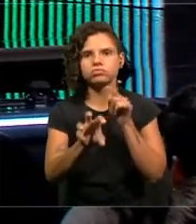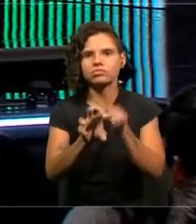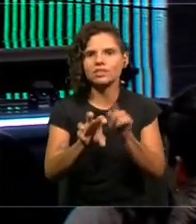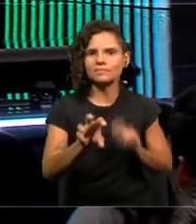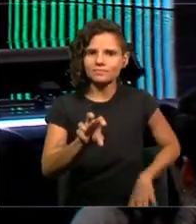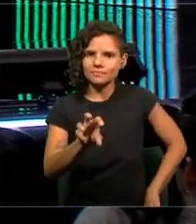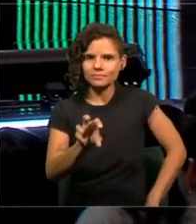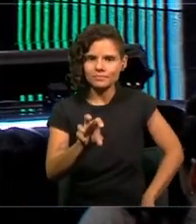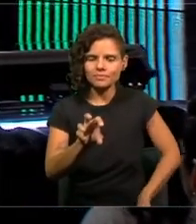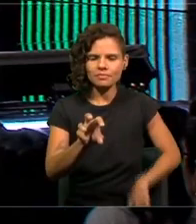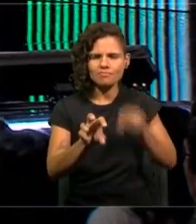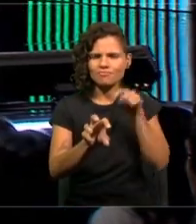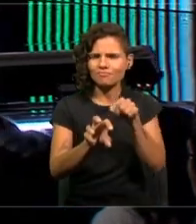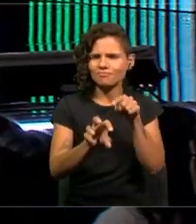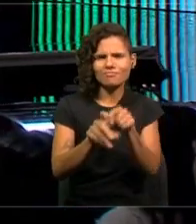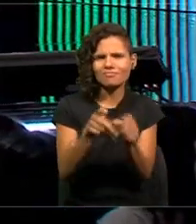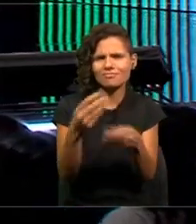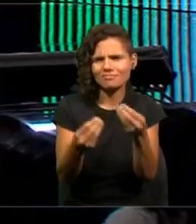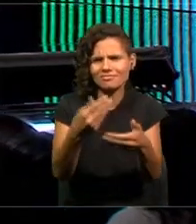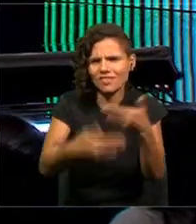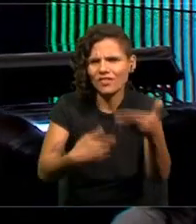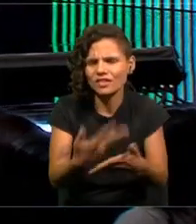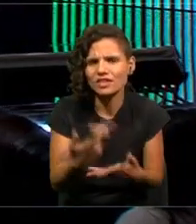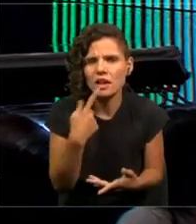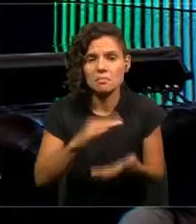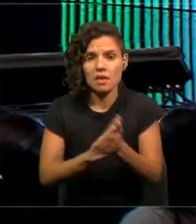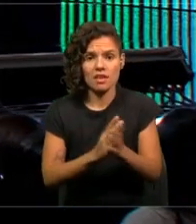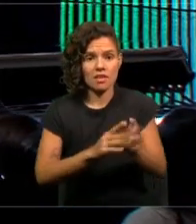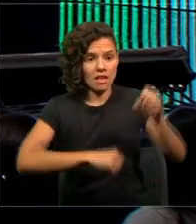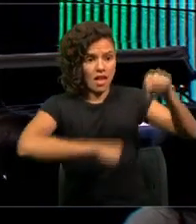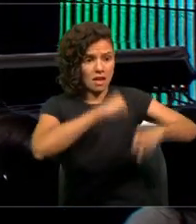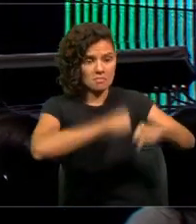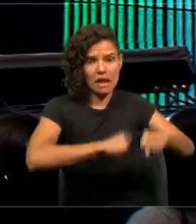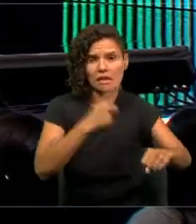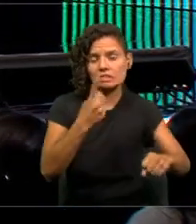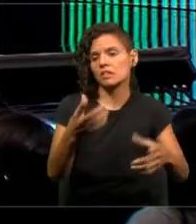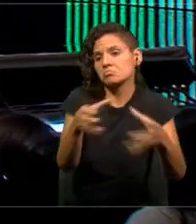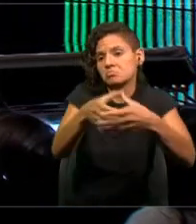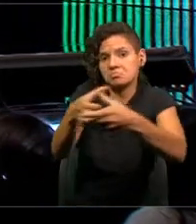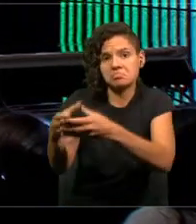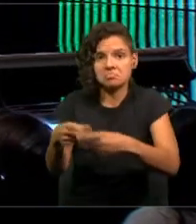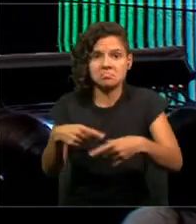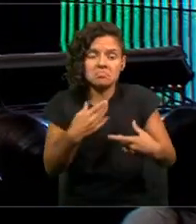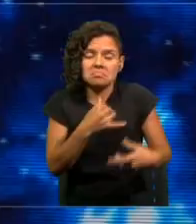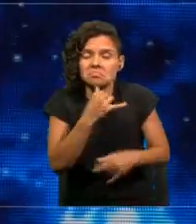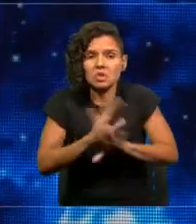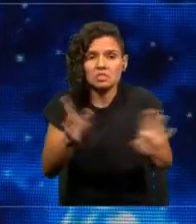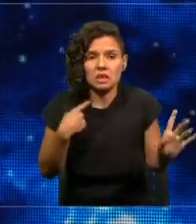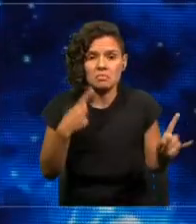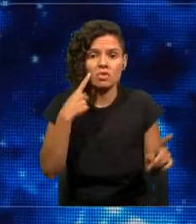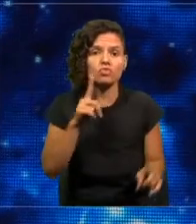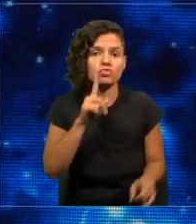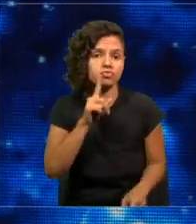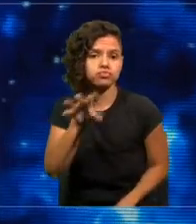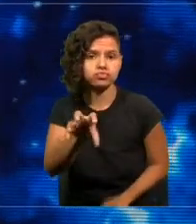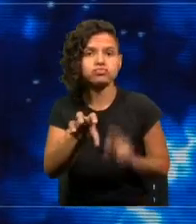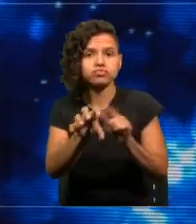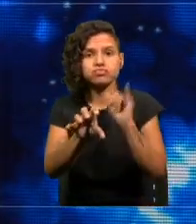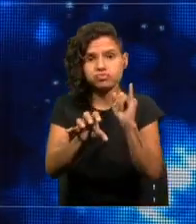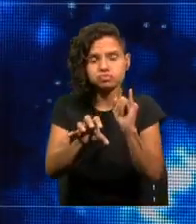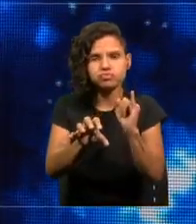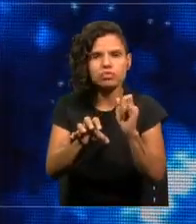conocemos cuál es el funcionamiento probablemente tal que cada empresa oa cada organismo produce nos va